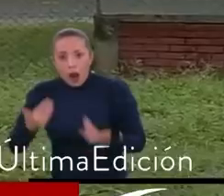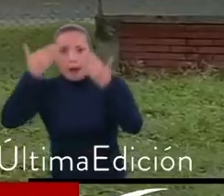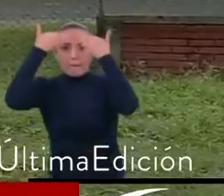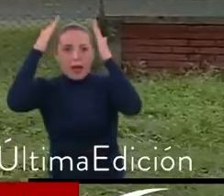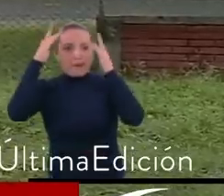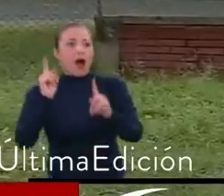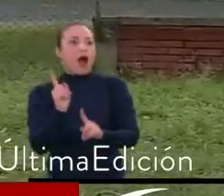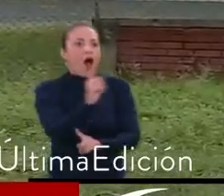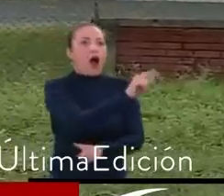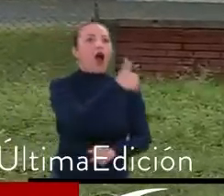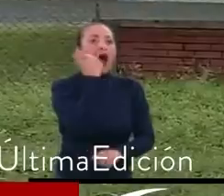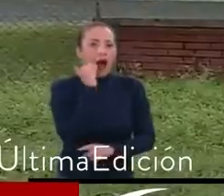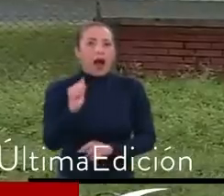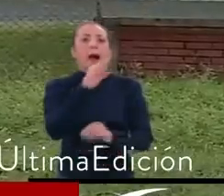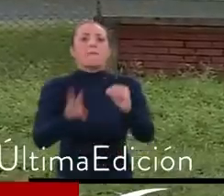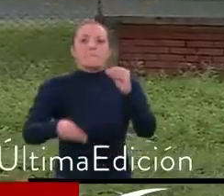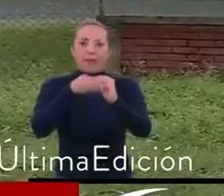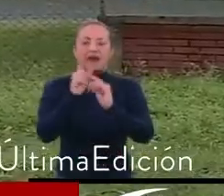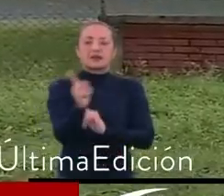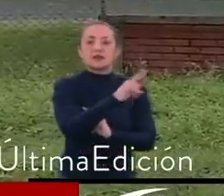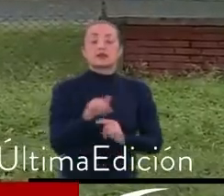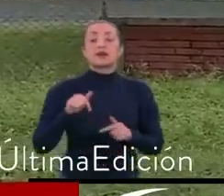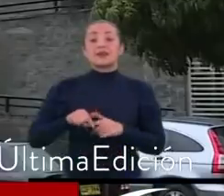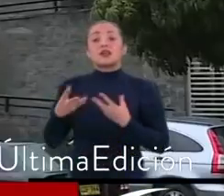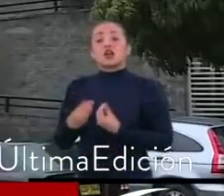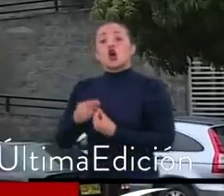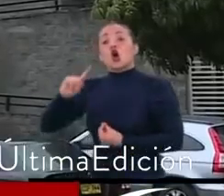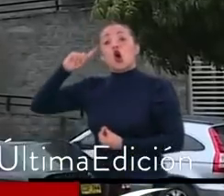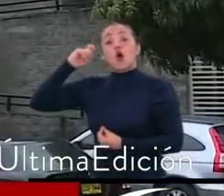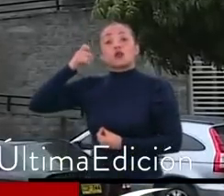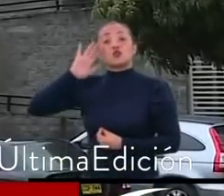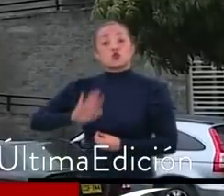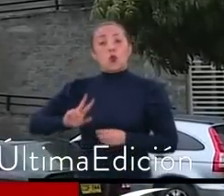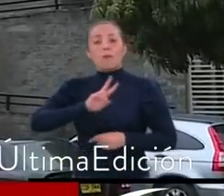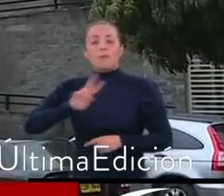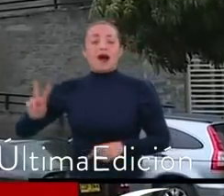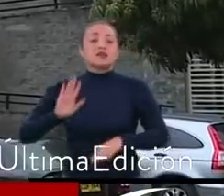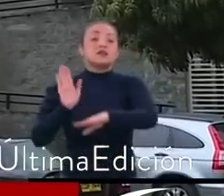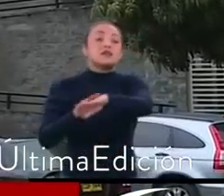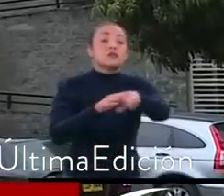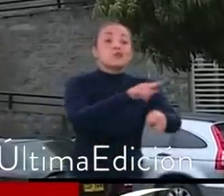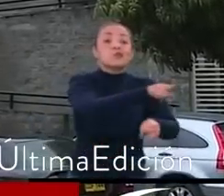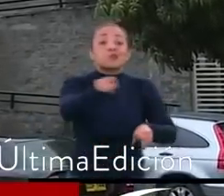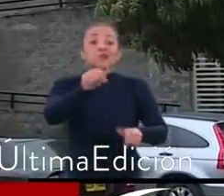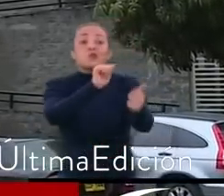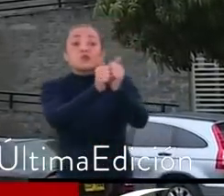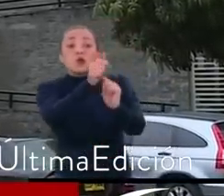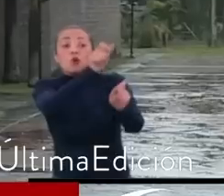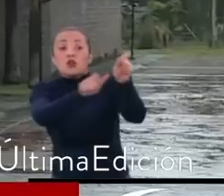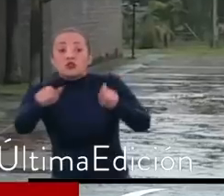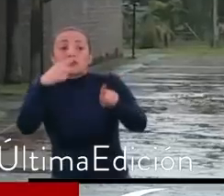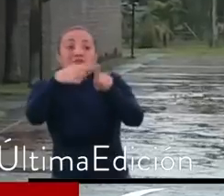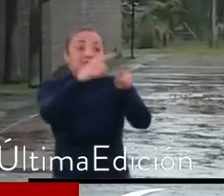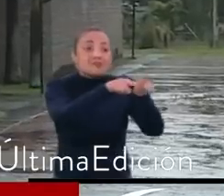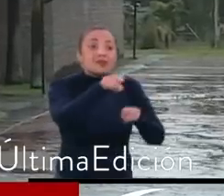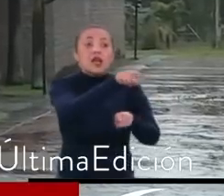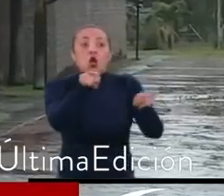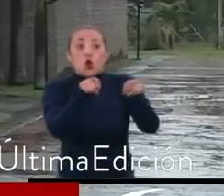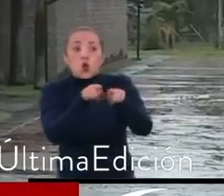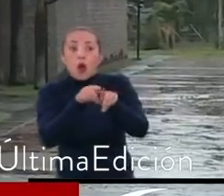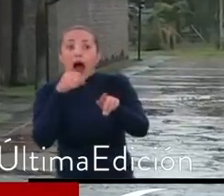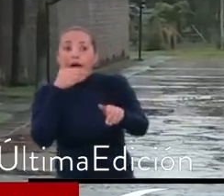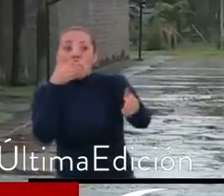ha presentado. Desde la gobernación del Valle continúan pidiendo a los deportistas que estén pasando por esta situación denunciar